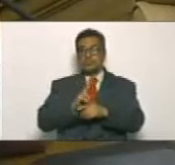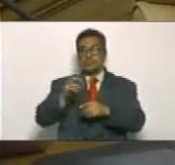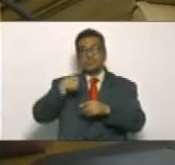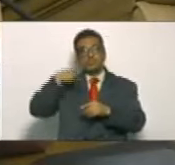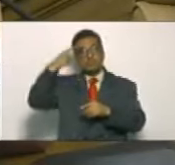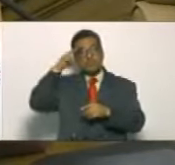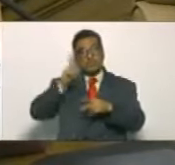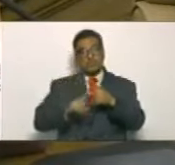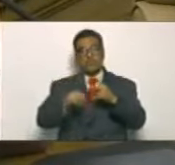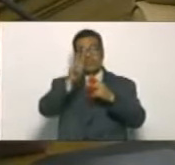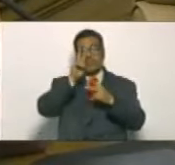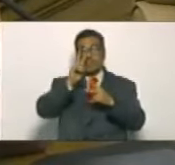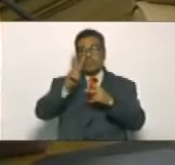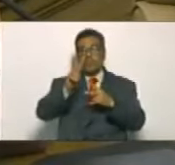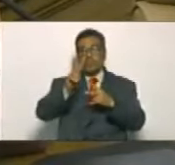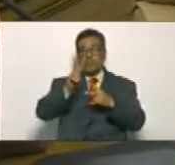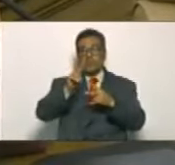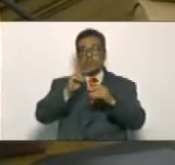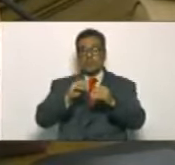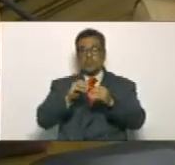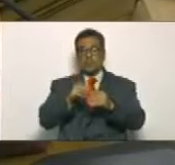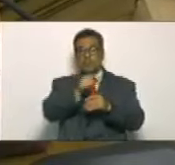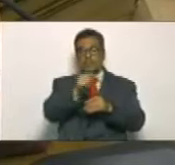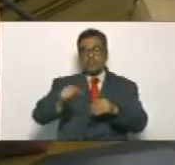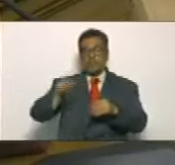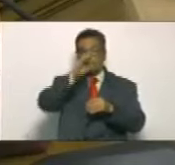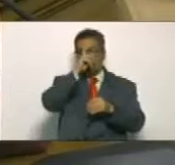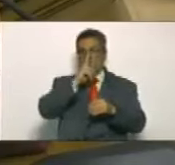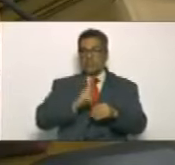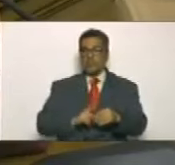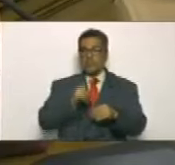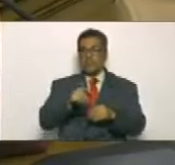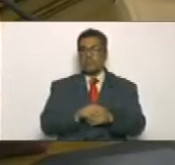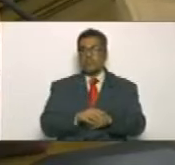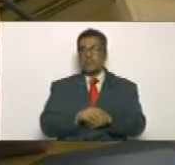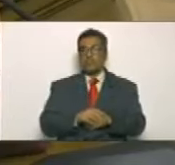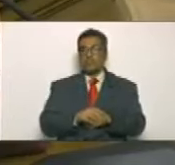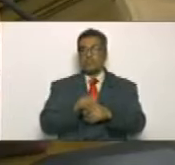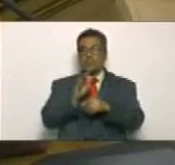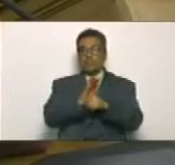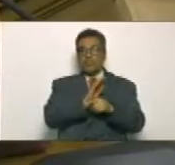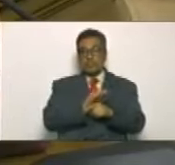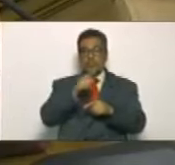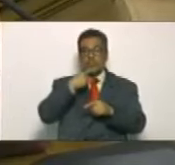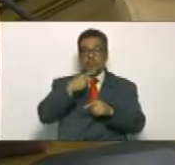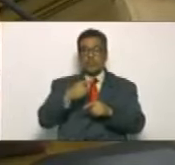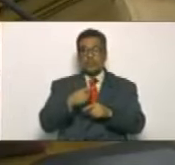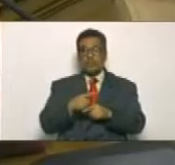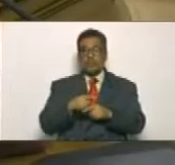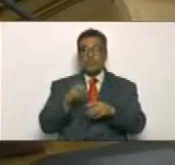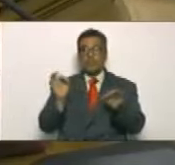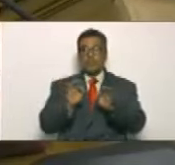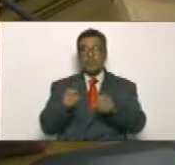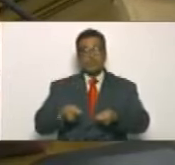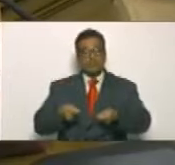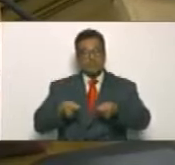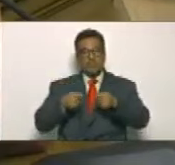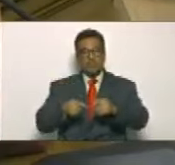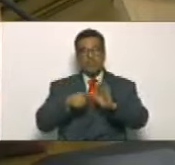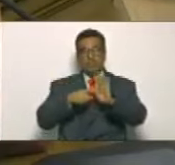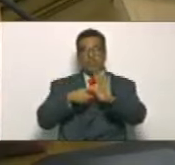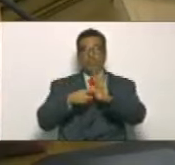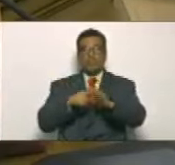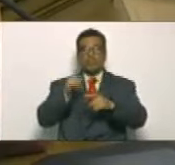lo menos 2 puestos adaptados para las personas con discapacidad, con seguridad de sujeción inmovilizadora identificados con